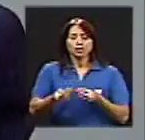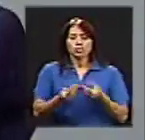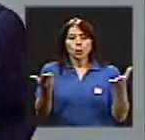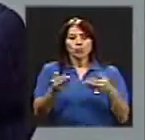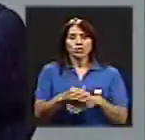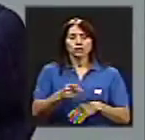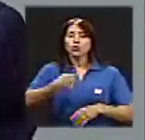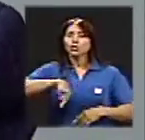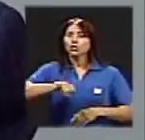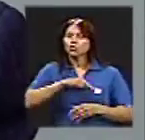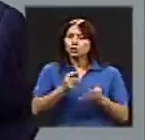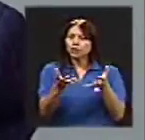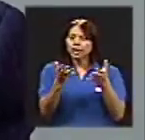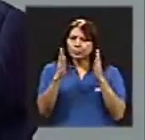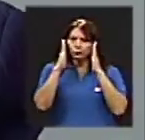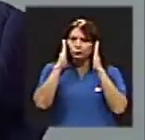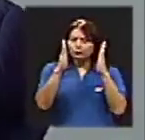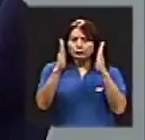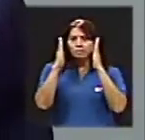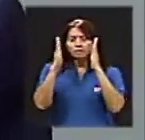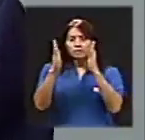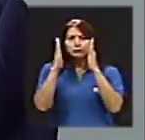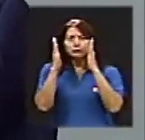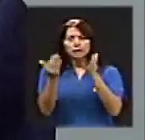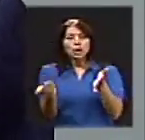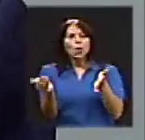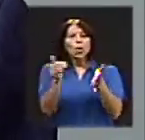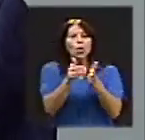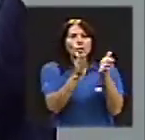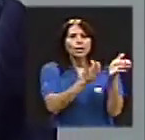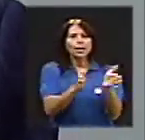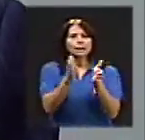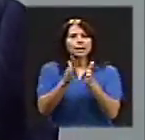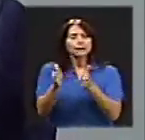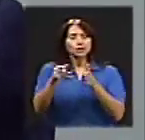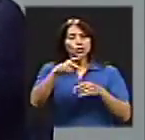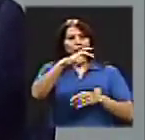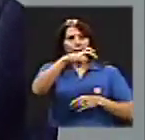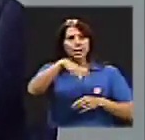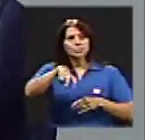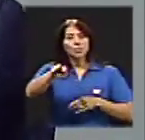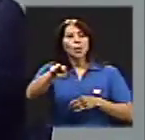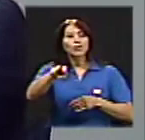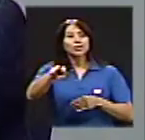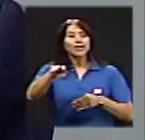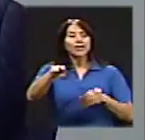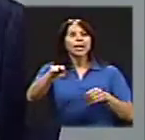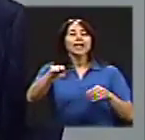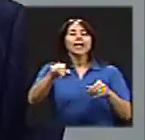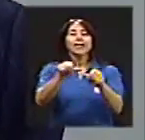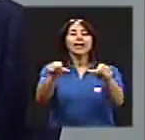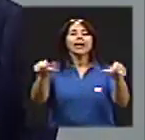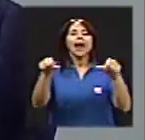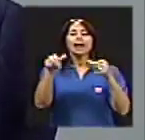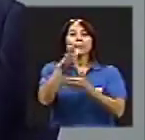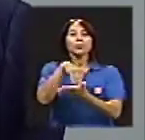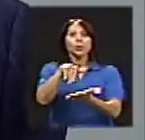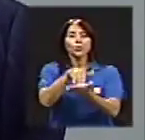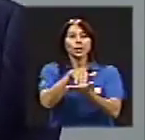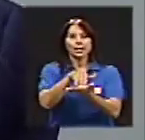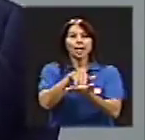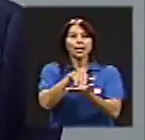poner mucha atención a la reorganización del transporte en el área metropolitana y en